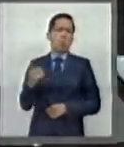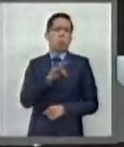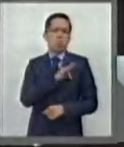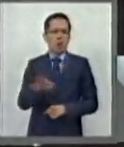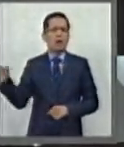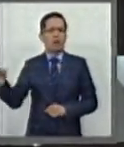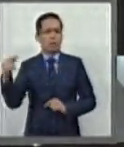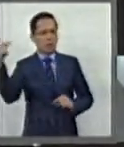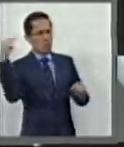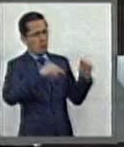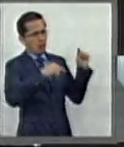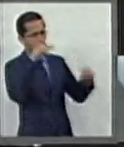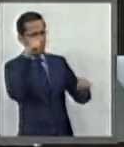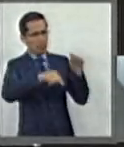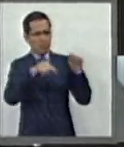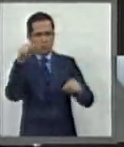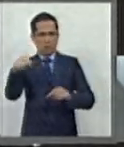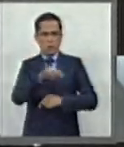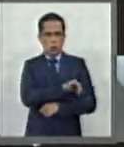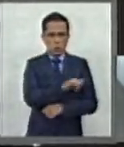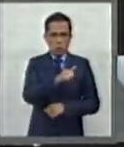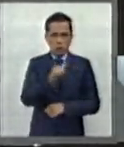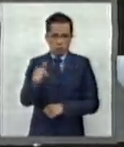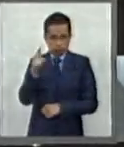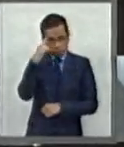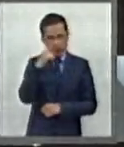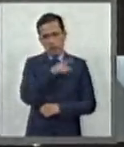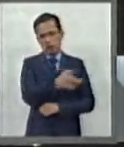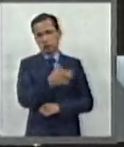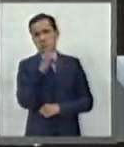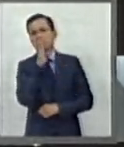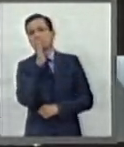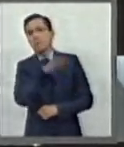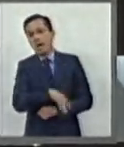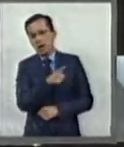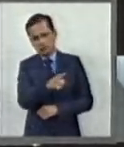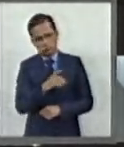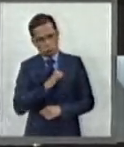de señalar a quienes son dignos de encomio o del destierro,